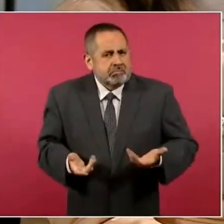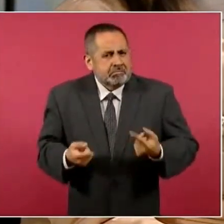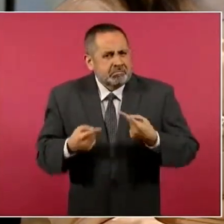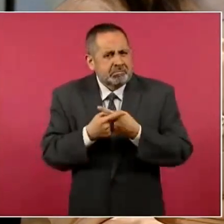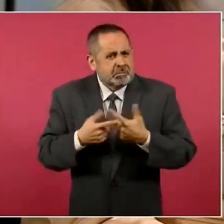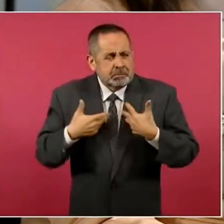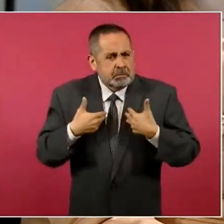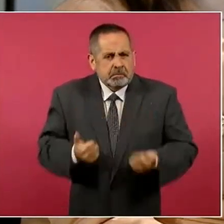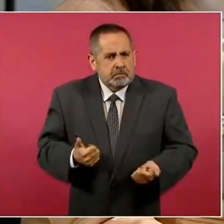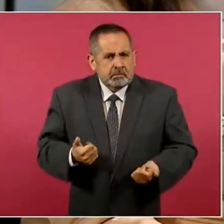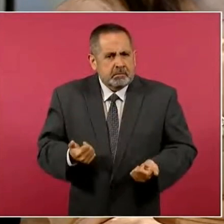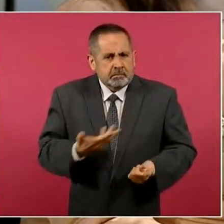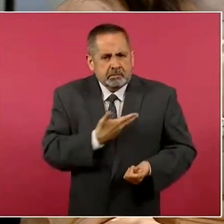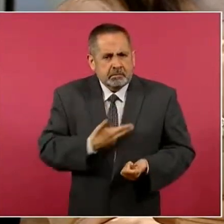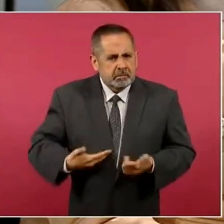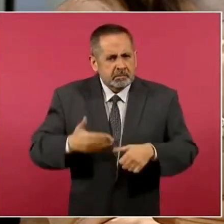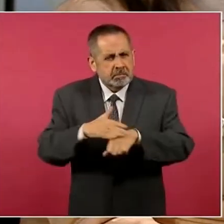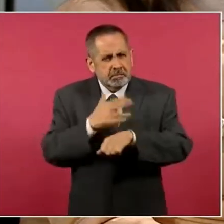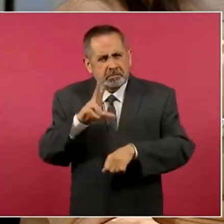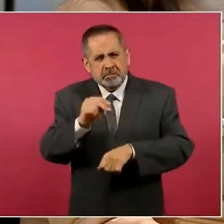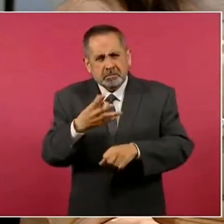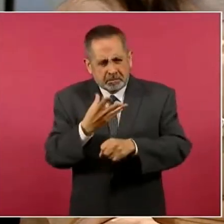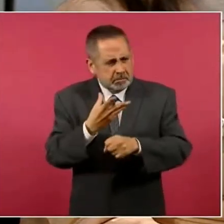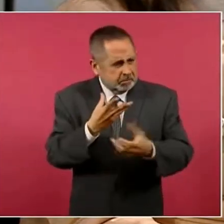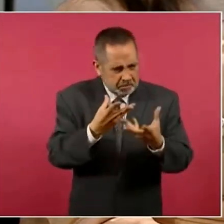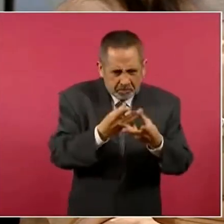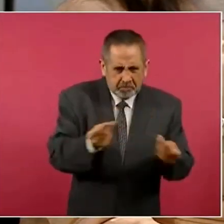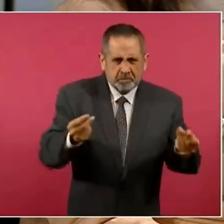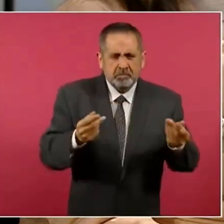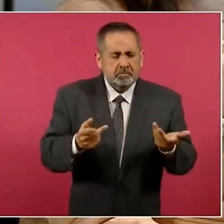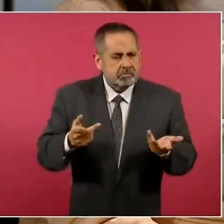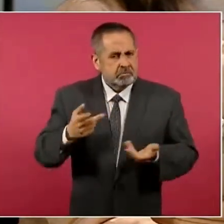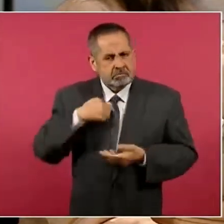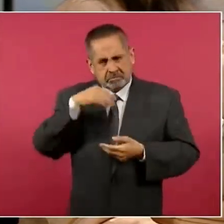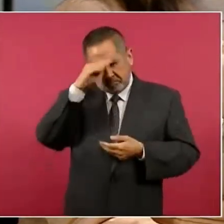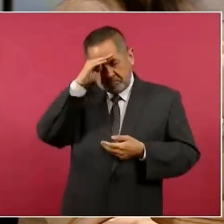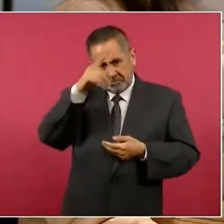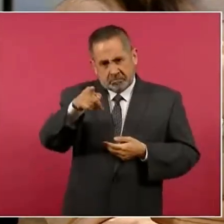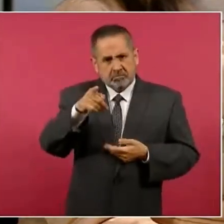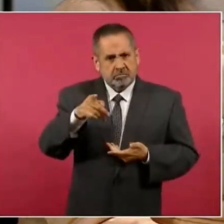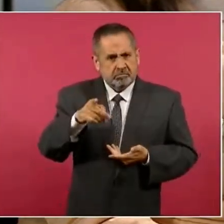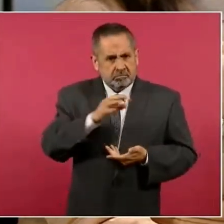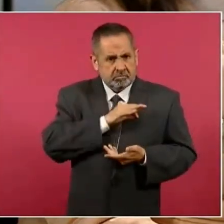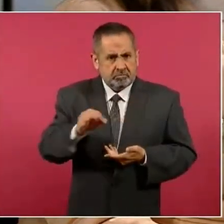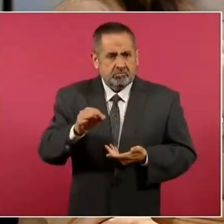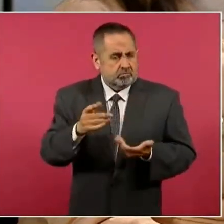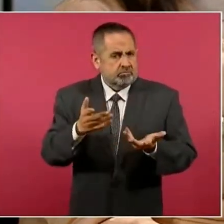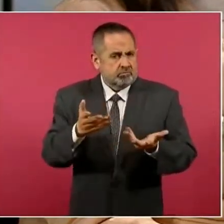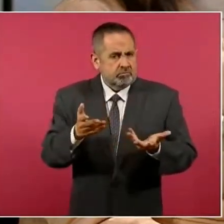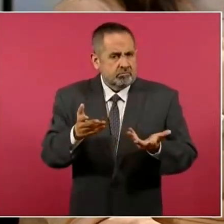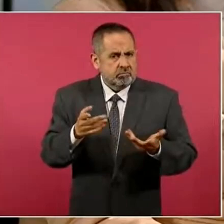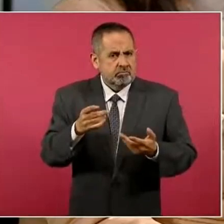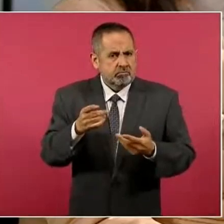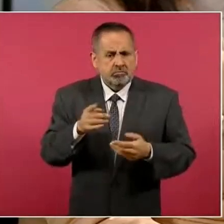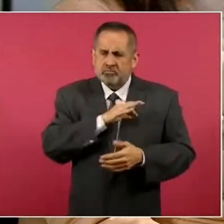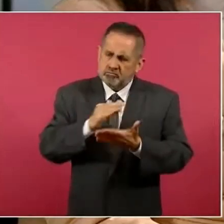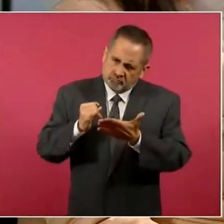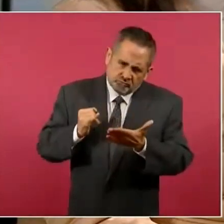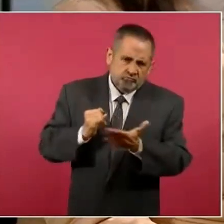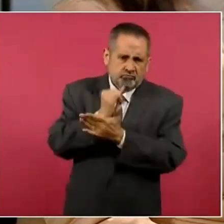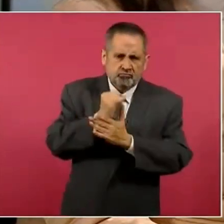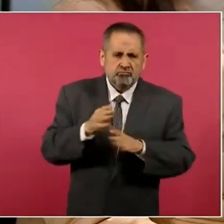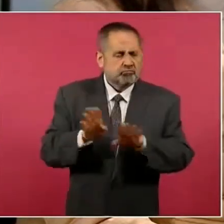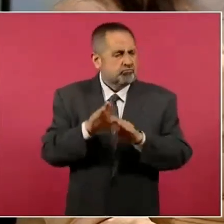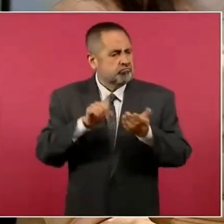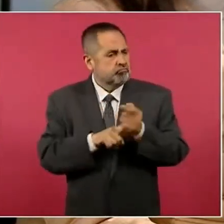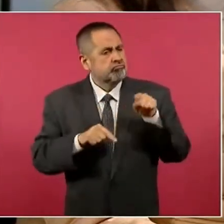esa parte, presidente, por qué no se ha resuelto. Pensamos que usted tiene mucho poder de decisión en